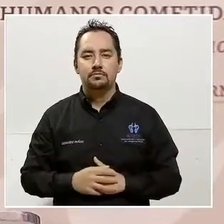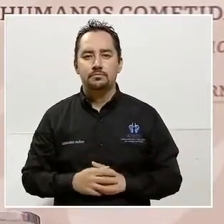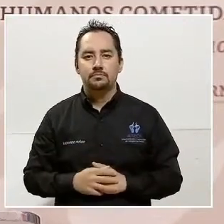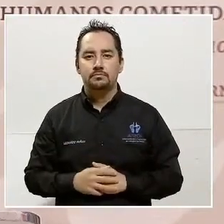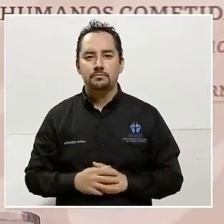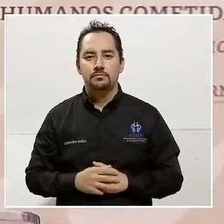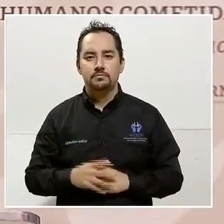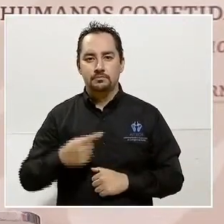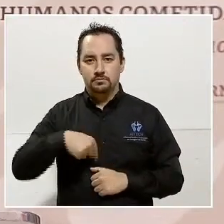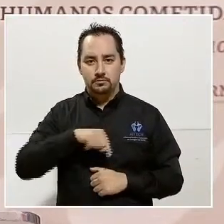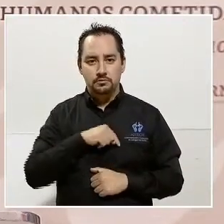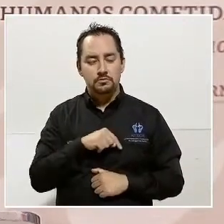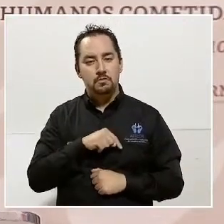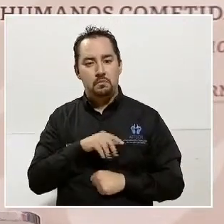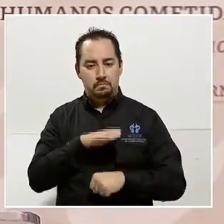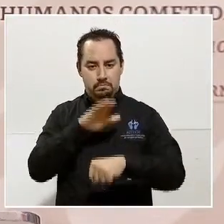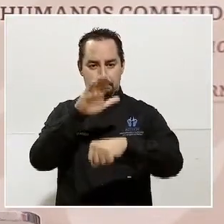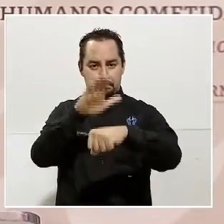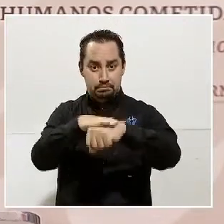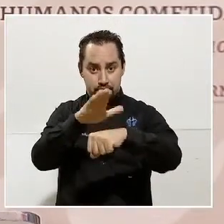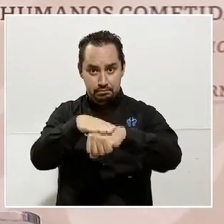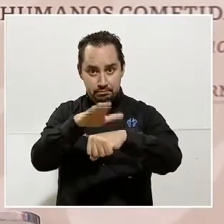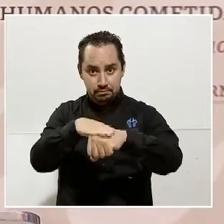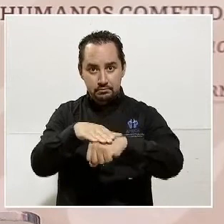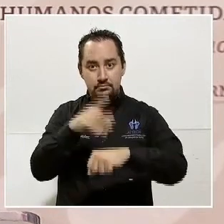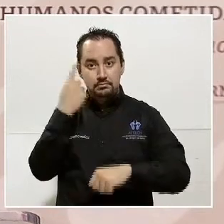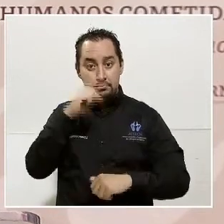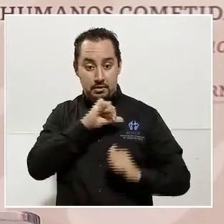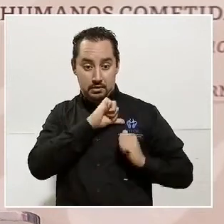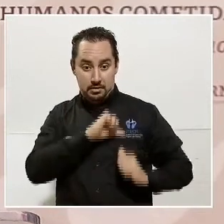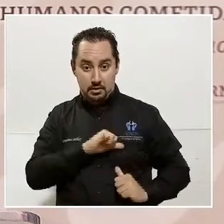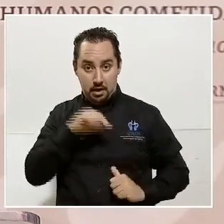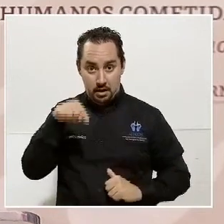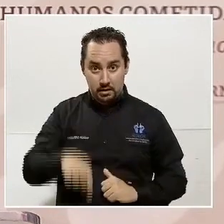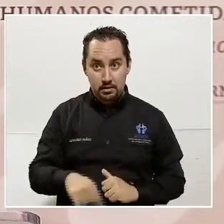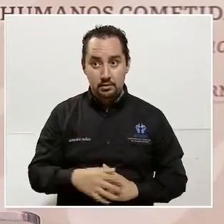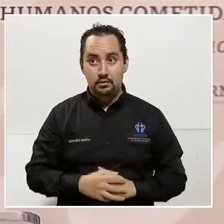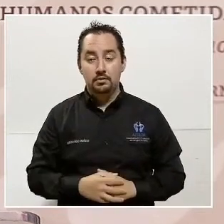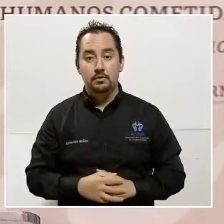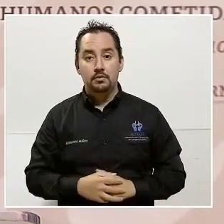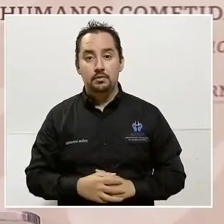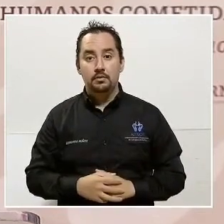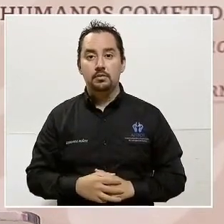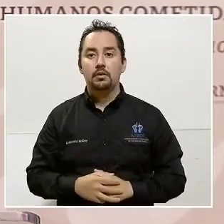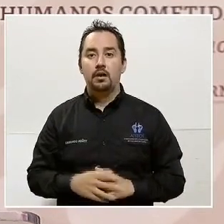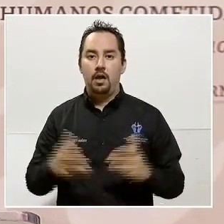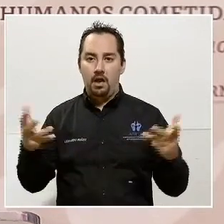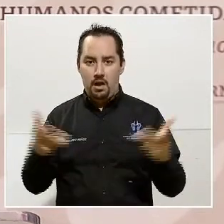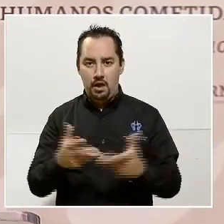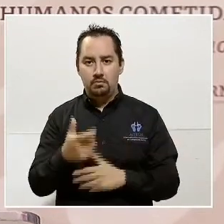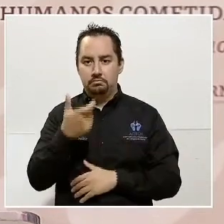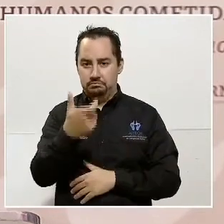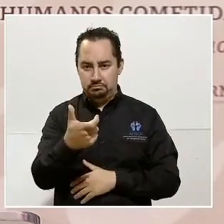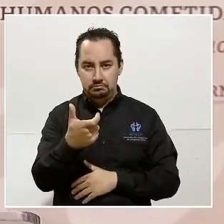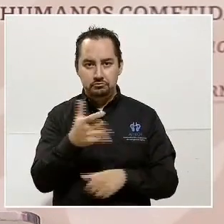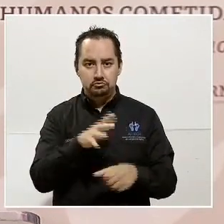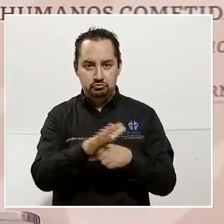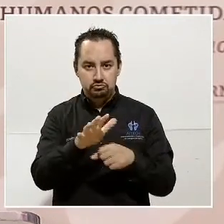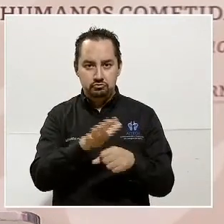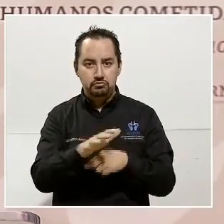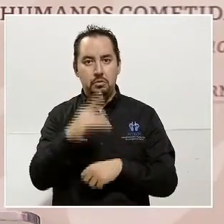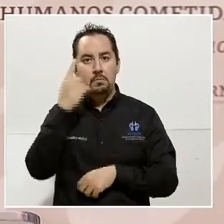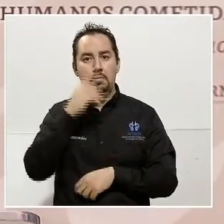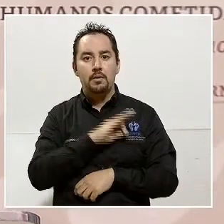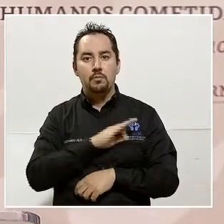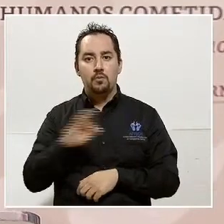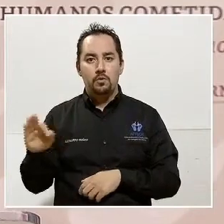Hacemos un llamado amplio para que las autoridades presentes autoricen el presupuesto necesario para